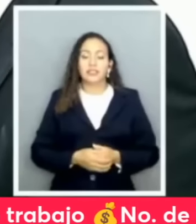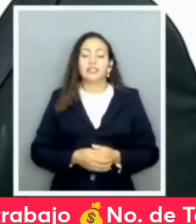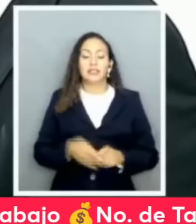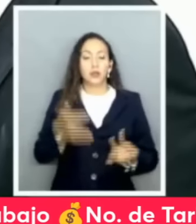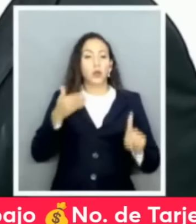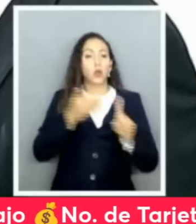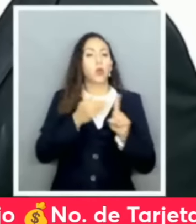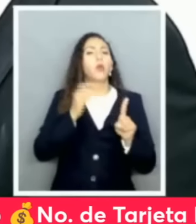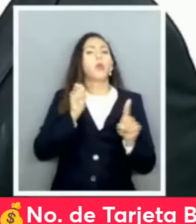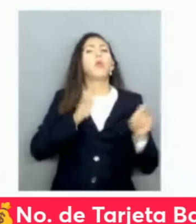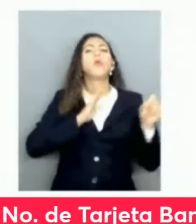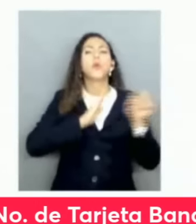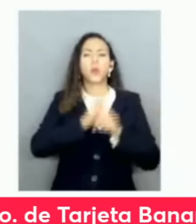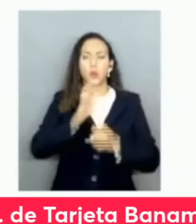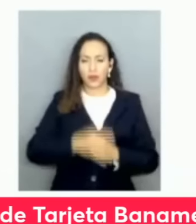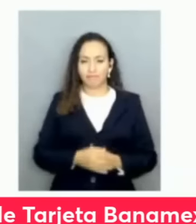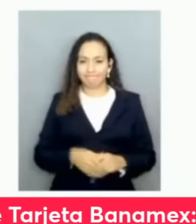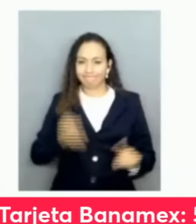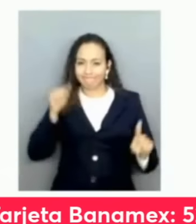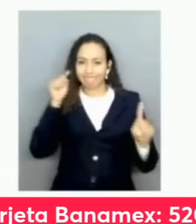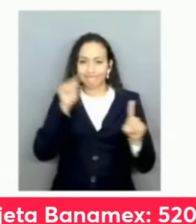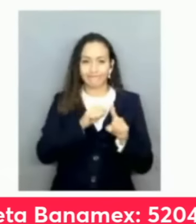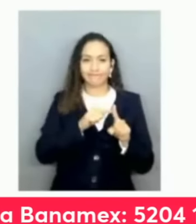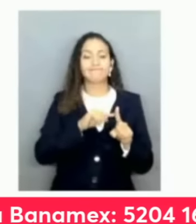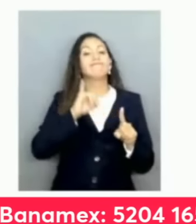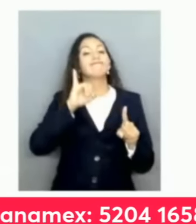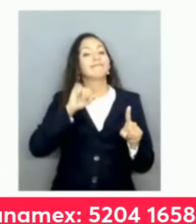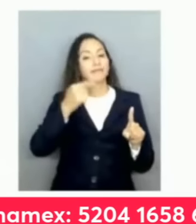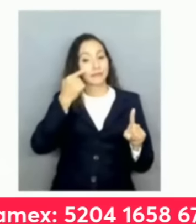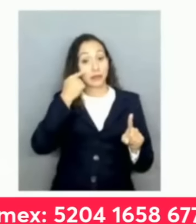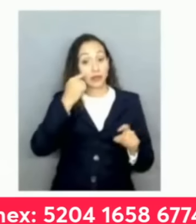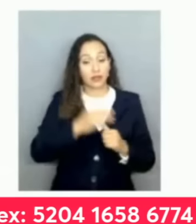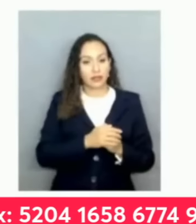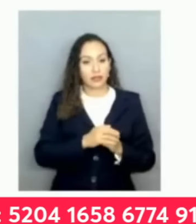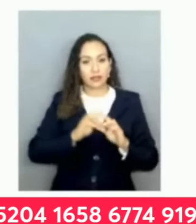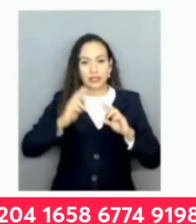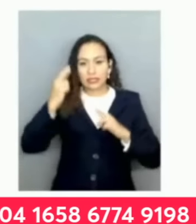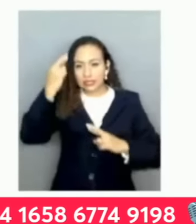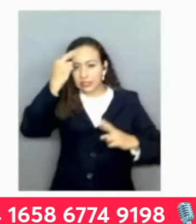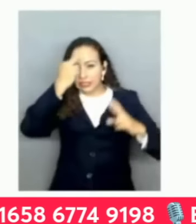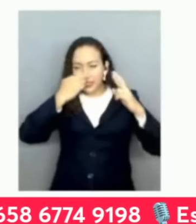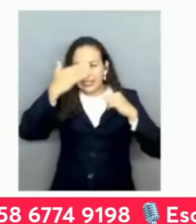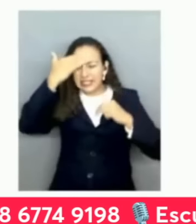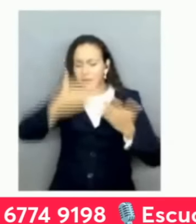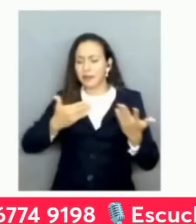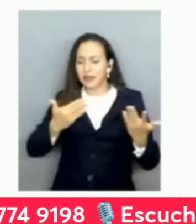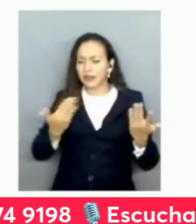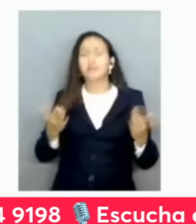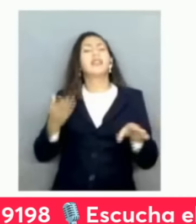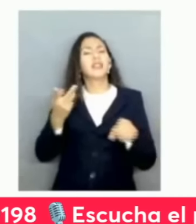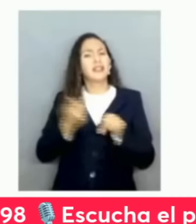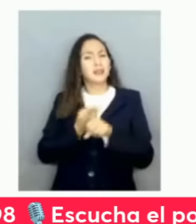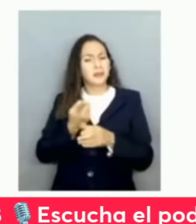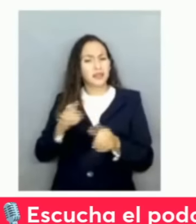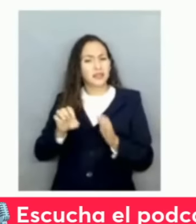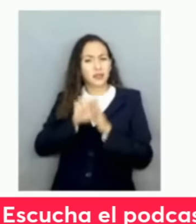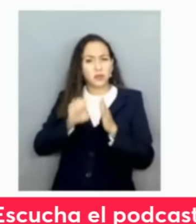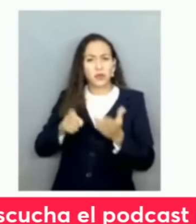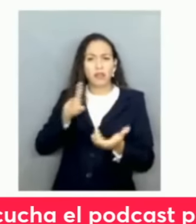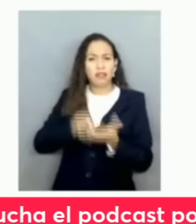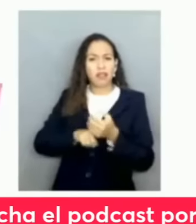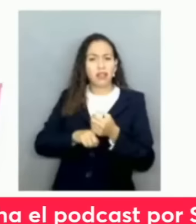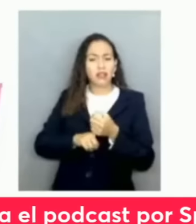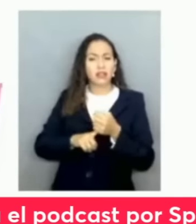importante era precisamente revisar el funcionamiento del sistema de Seguridad